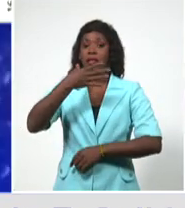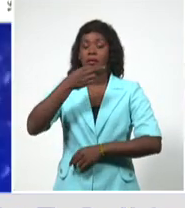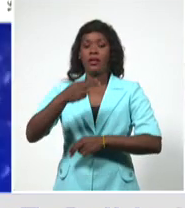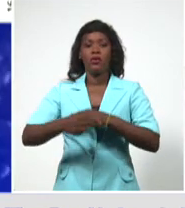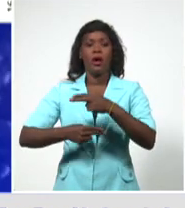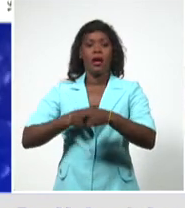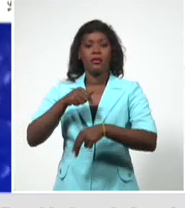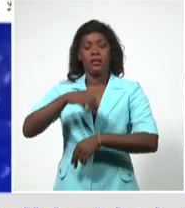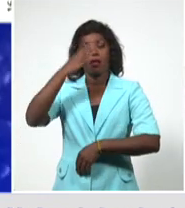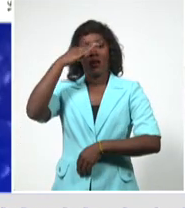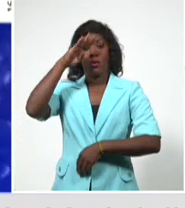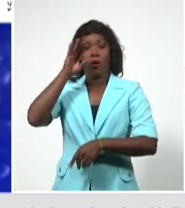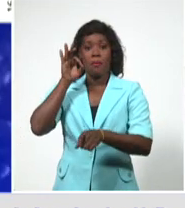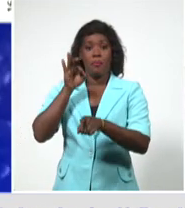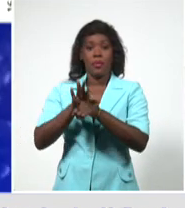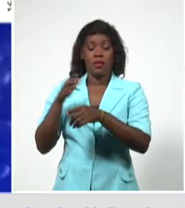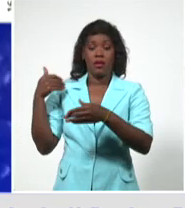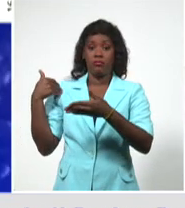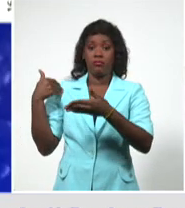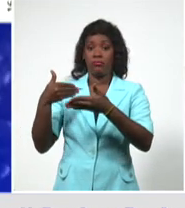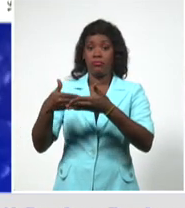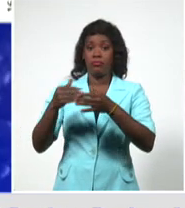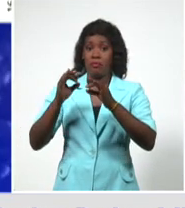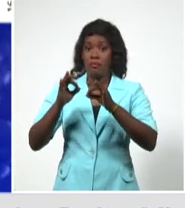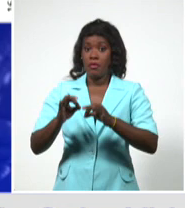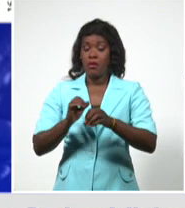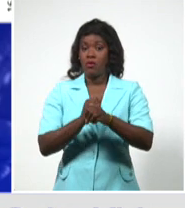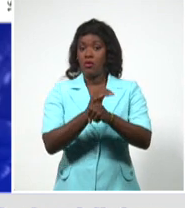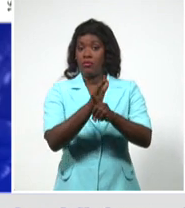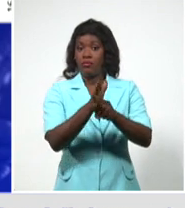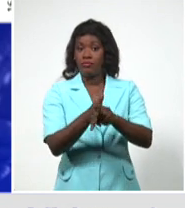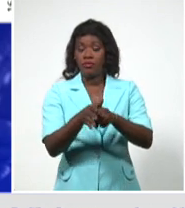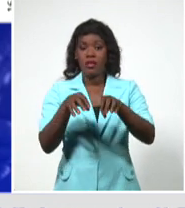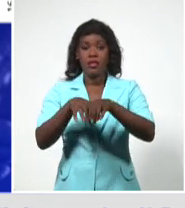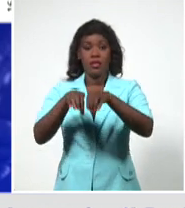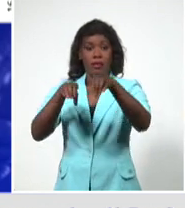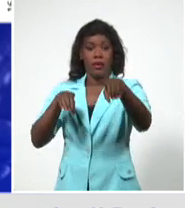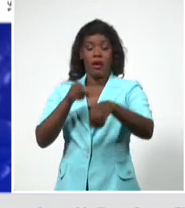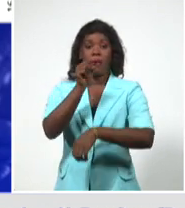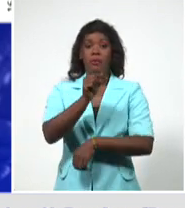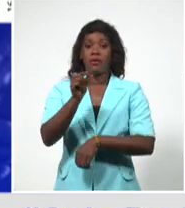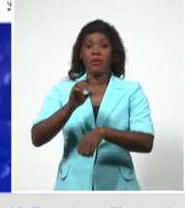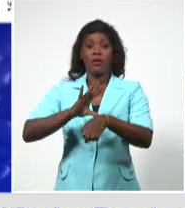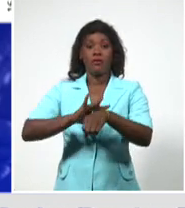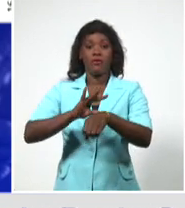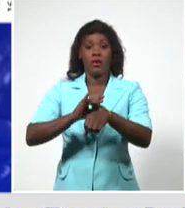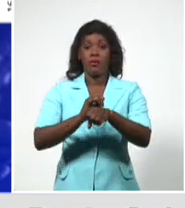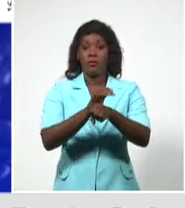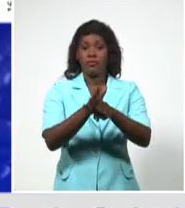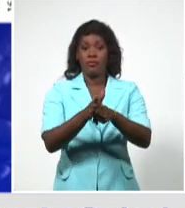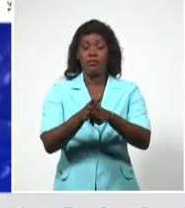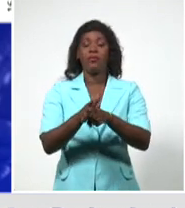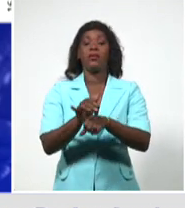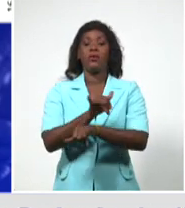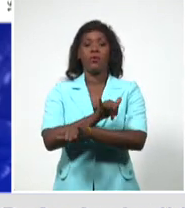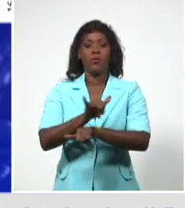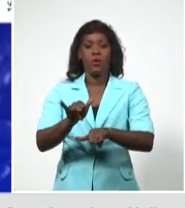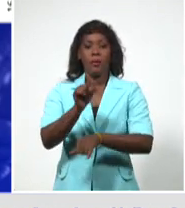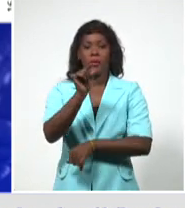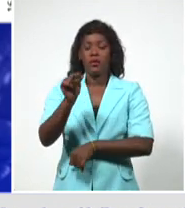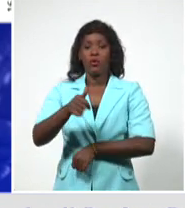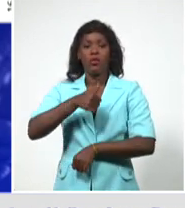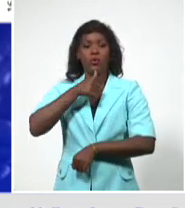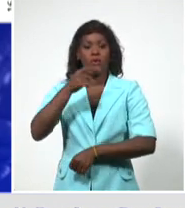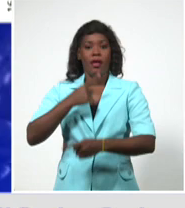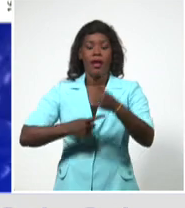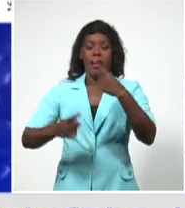desde el inicio de la pandemia con el aislamiento de los contactos de casos confirmados y de personas sospechosas y reiteró que aún el